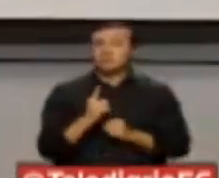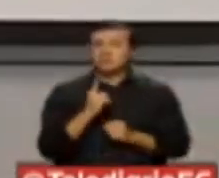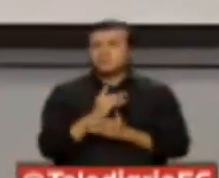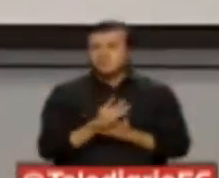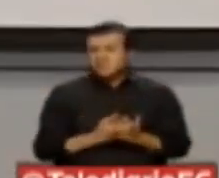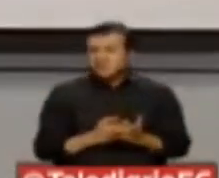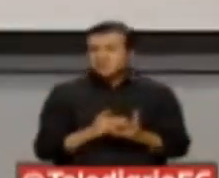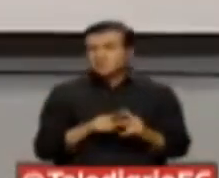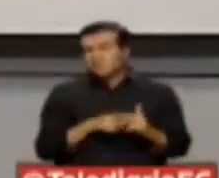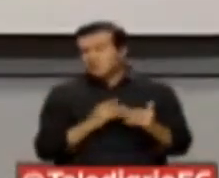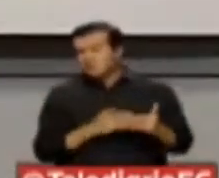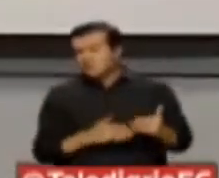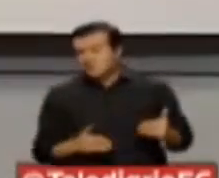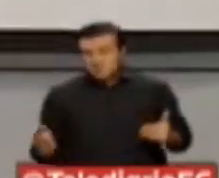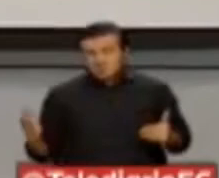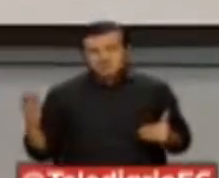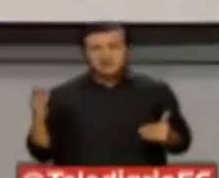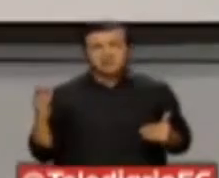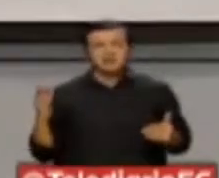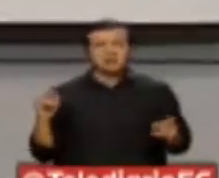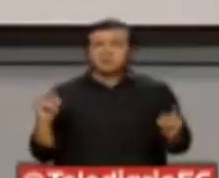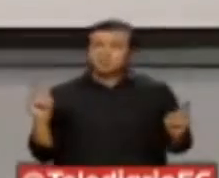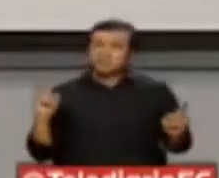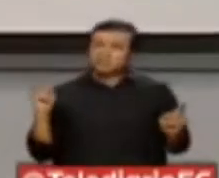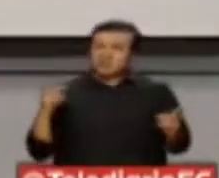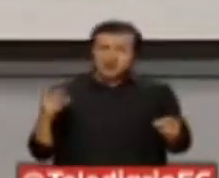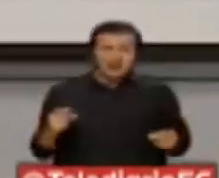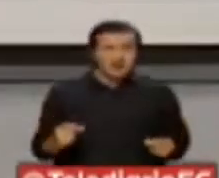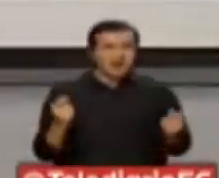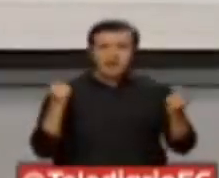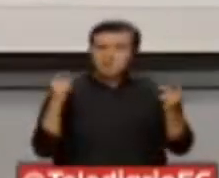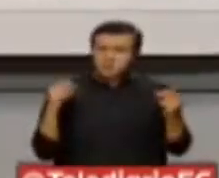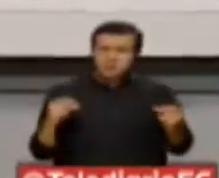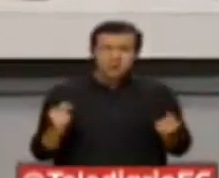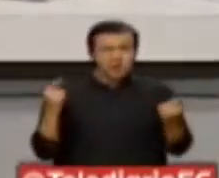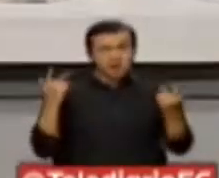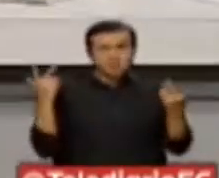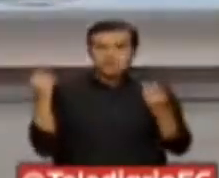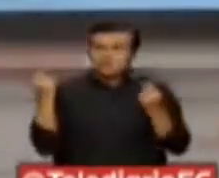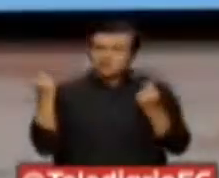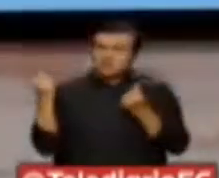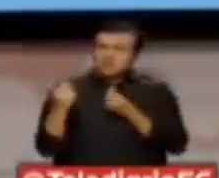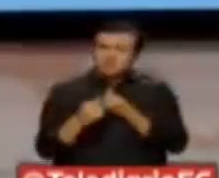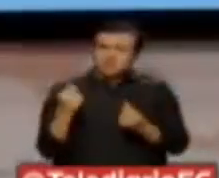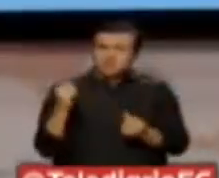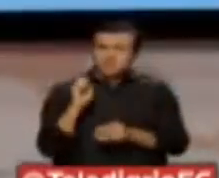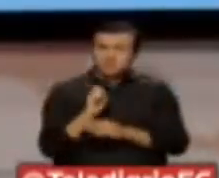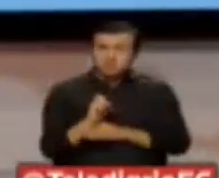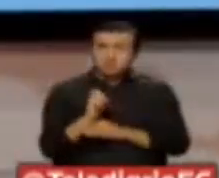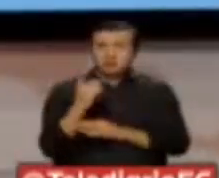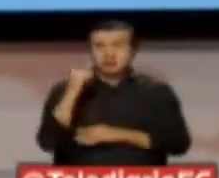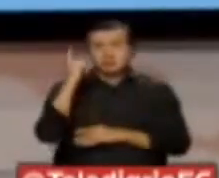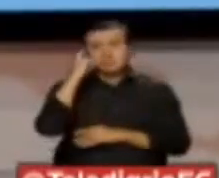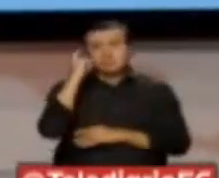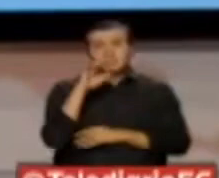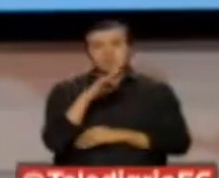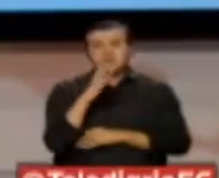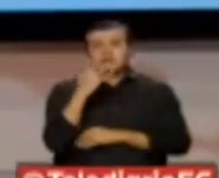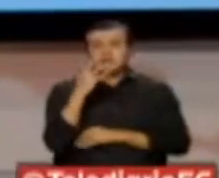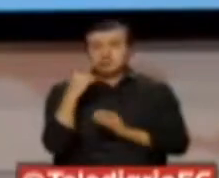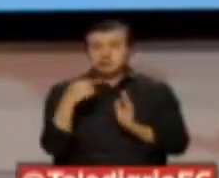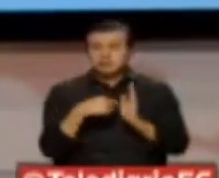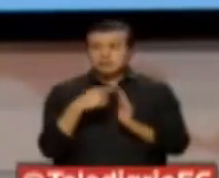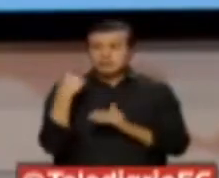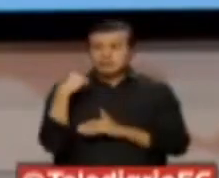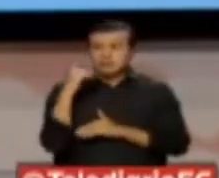para recién salir al mercado nosotros estamos resultados inmediatos que ingresen divisas nosotros tenemos calculado que alrededor de 15